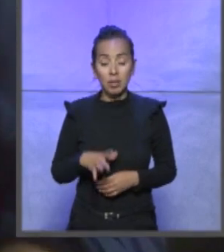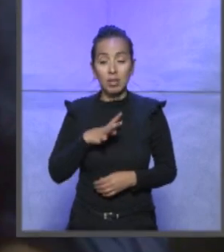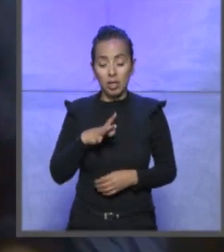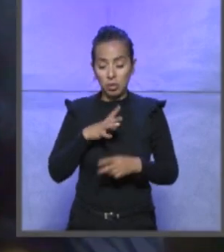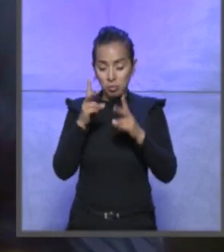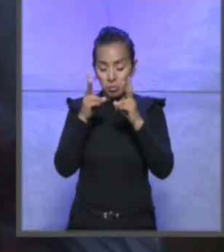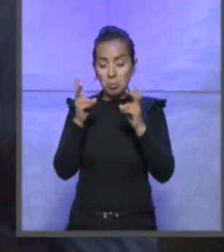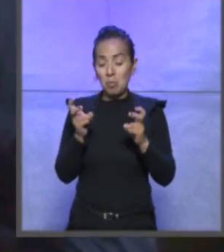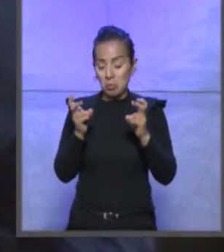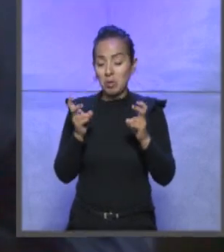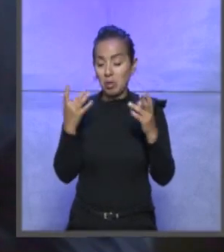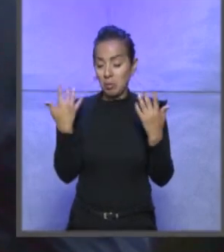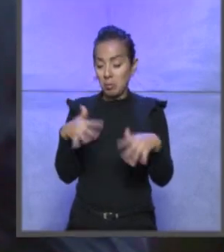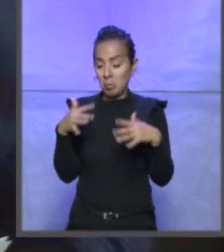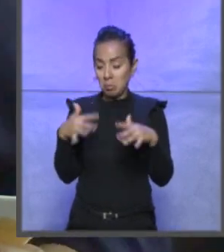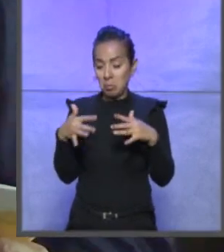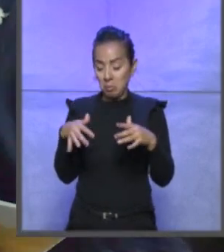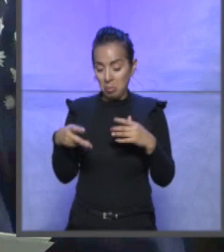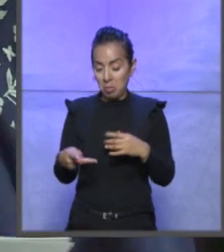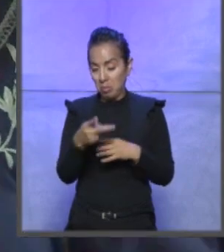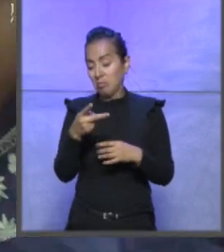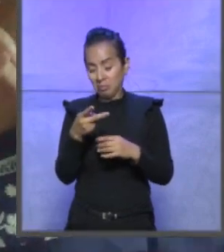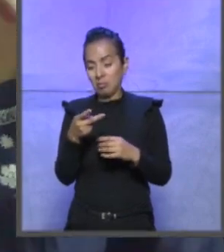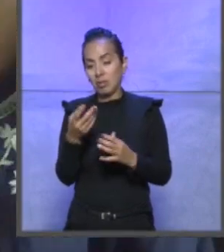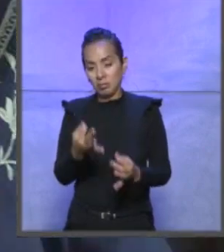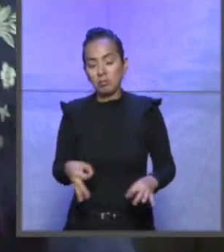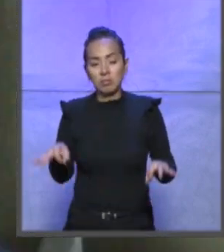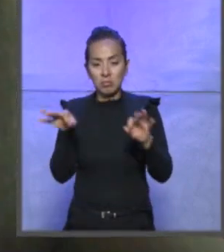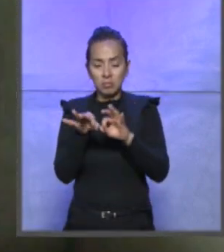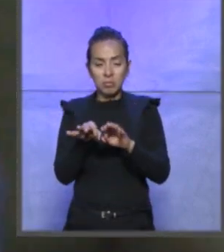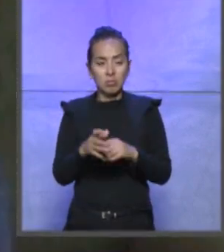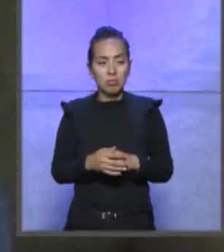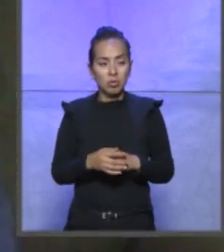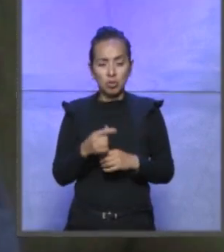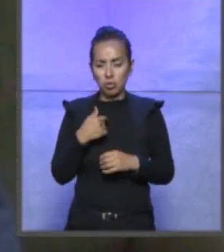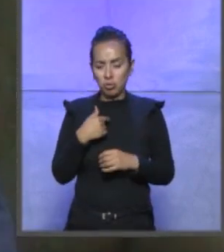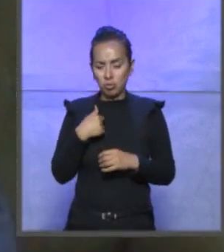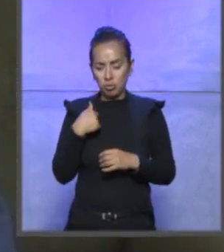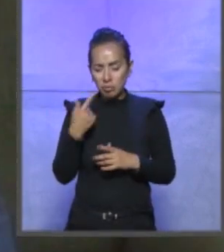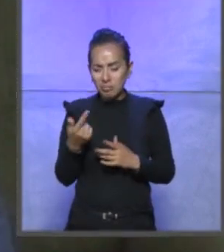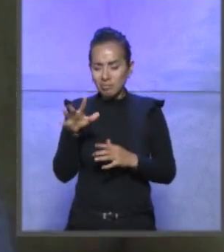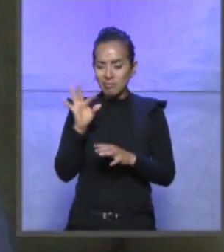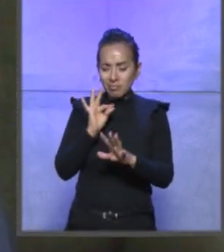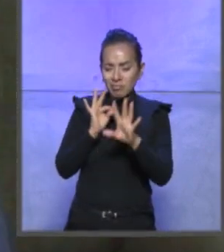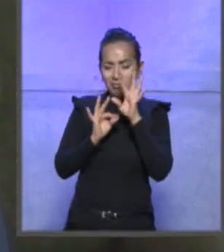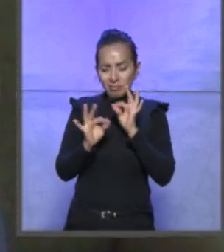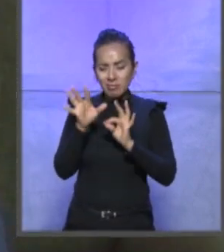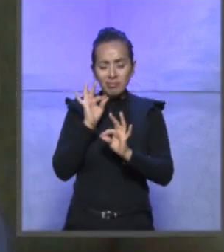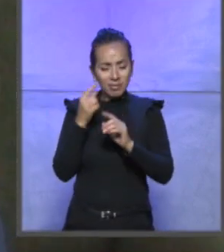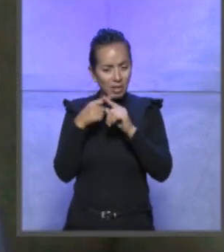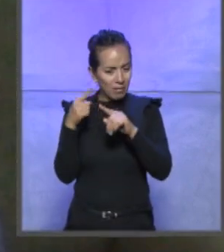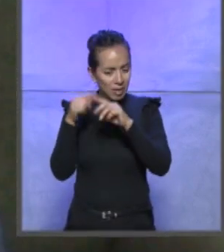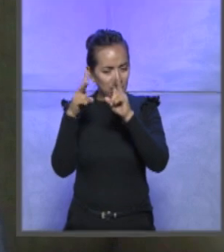tema, a una fase que es muy, muy, muy importante. Y yo aquí rescato varias cosas.